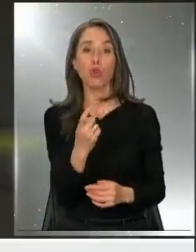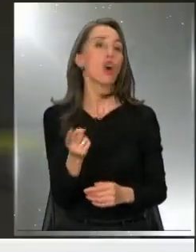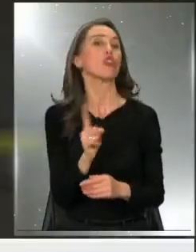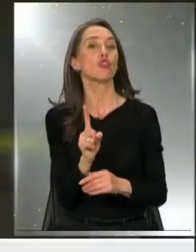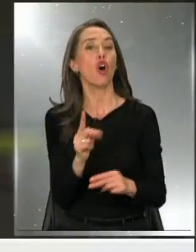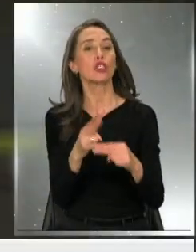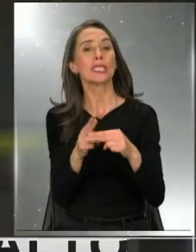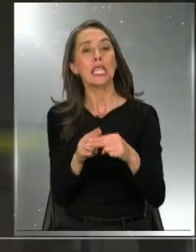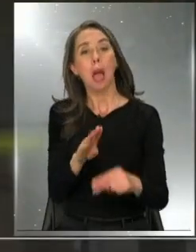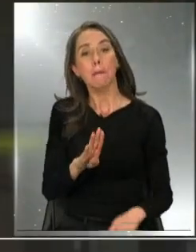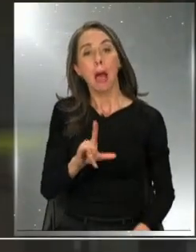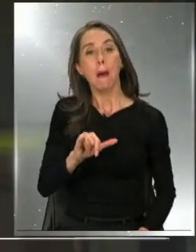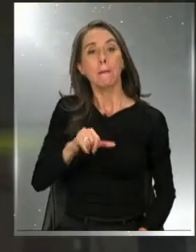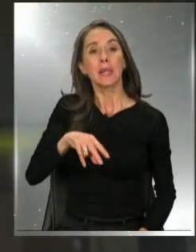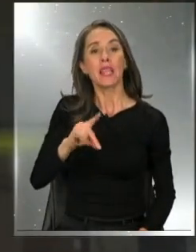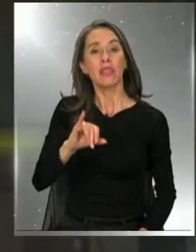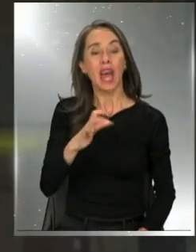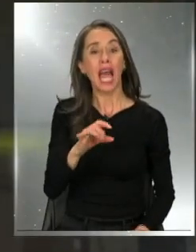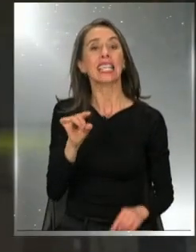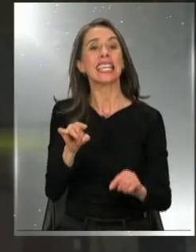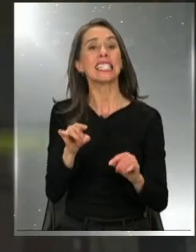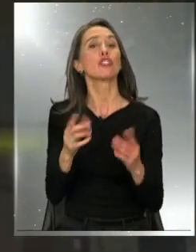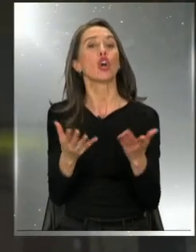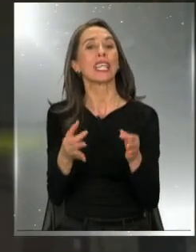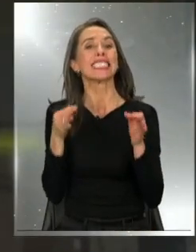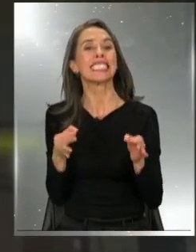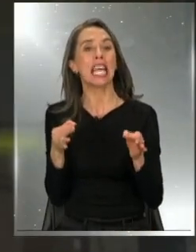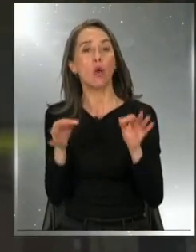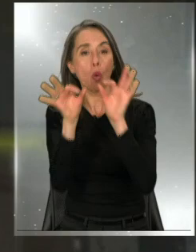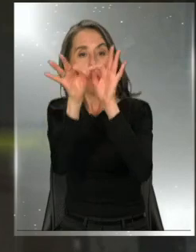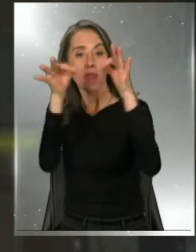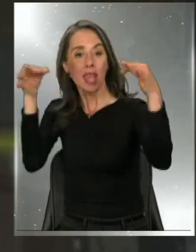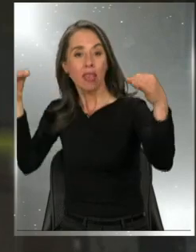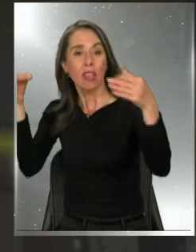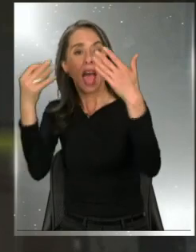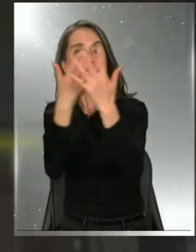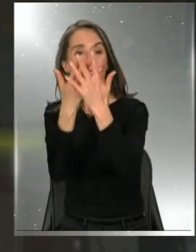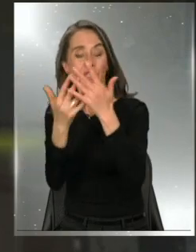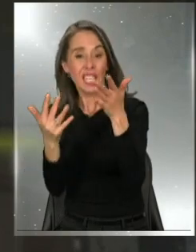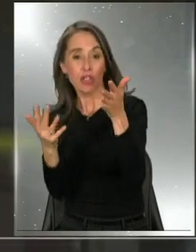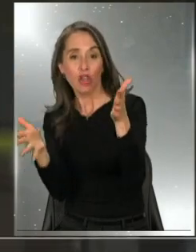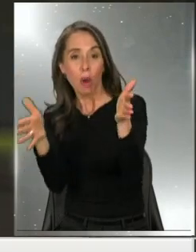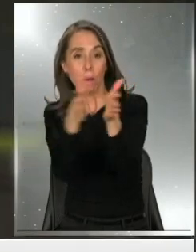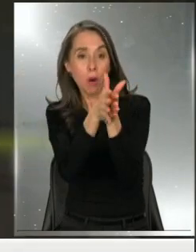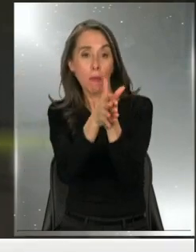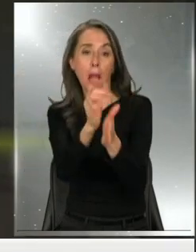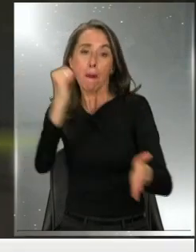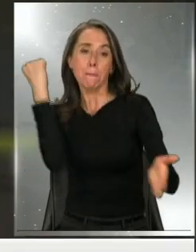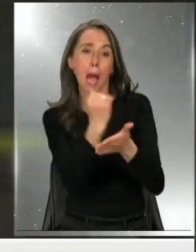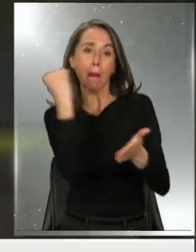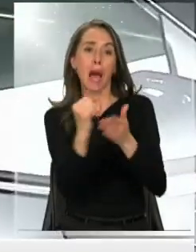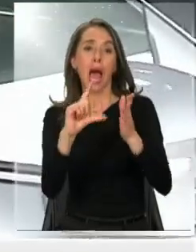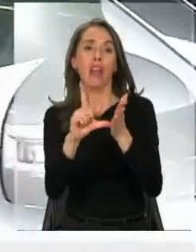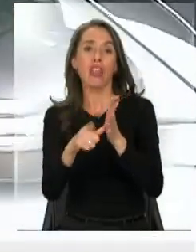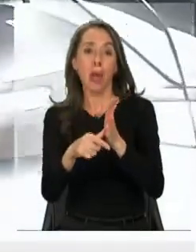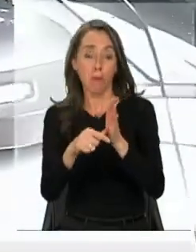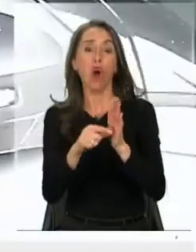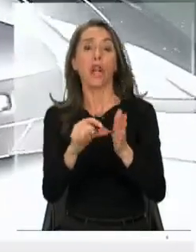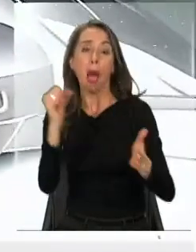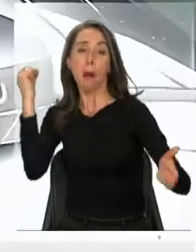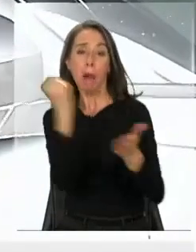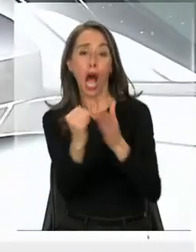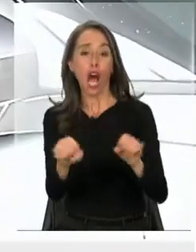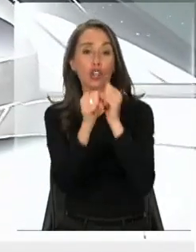auto, estos son sistemas de seguridad que hacen que el vidrio se va a retrasar más en su rotura, y cuando se rompa